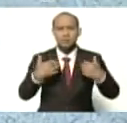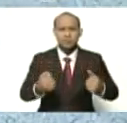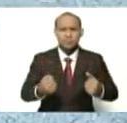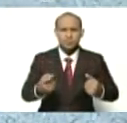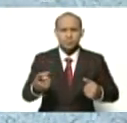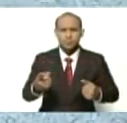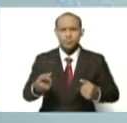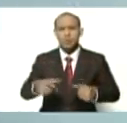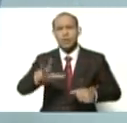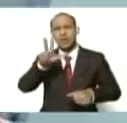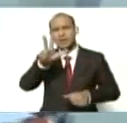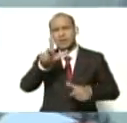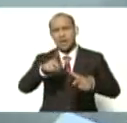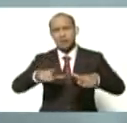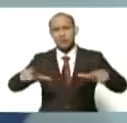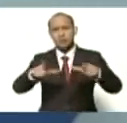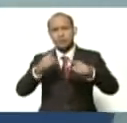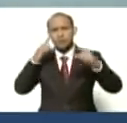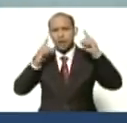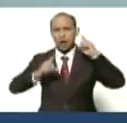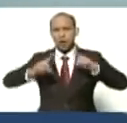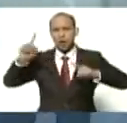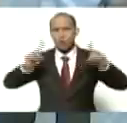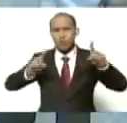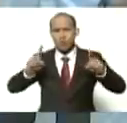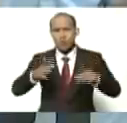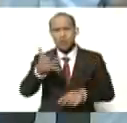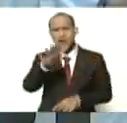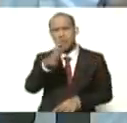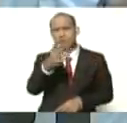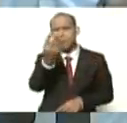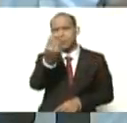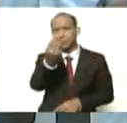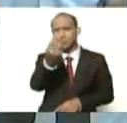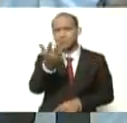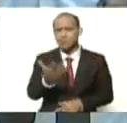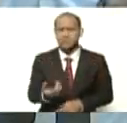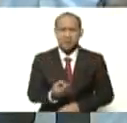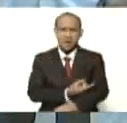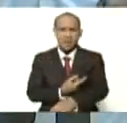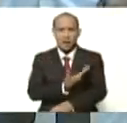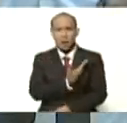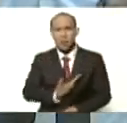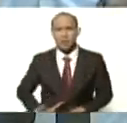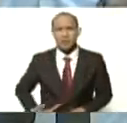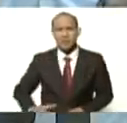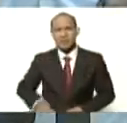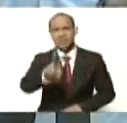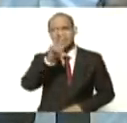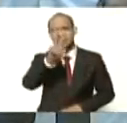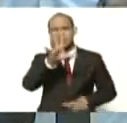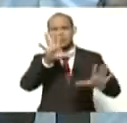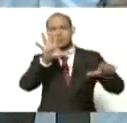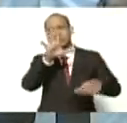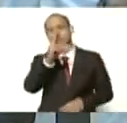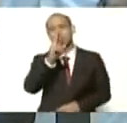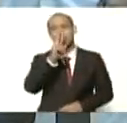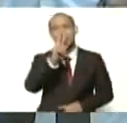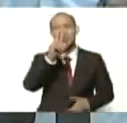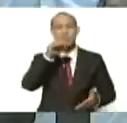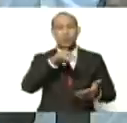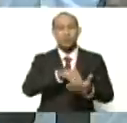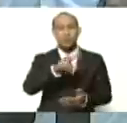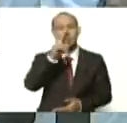tres de estos equipos ese solo equipo de audiometría tiene un costo hermano presidente de 750 mil dólares y la inversión que se hizo